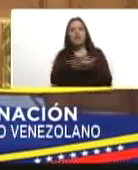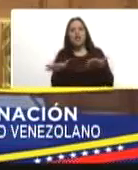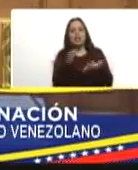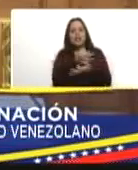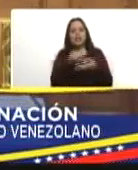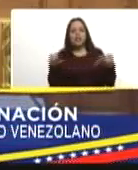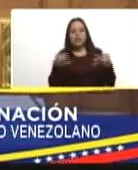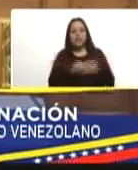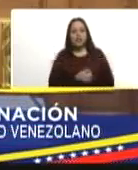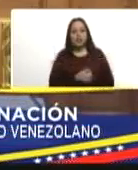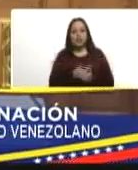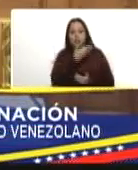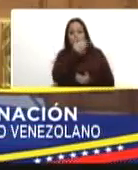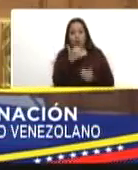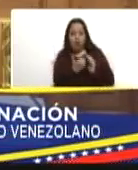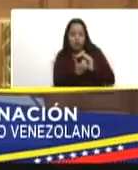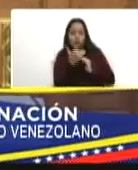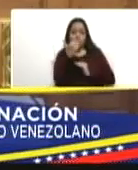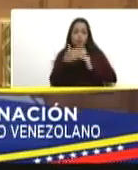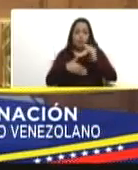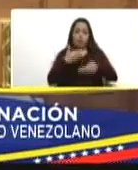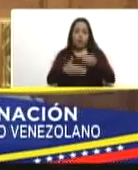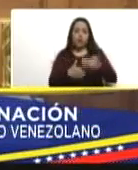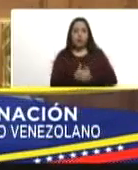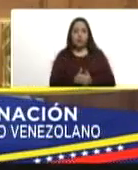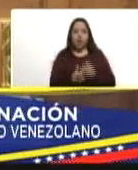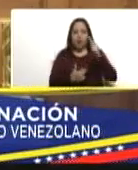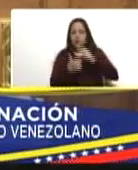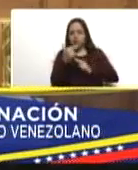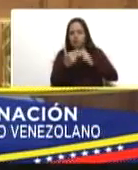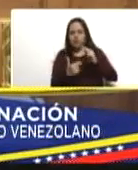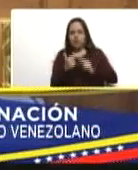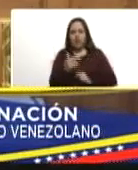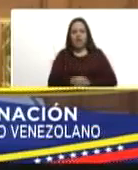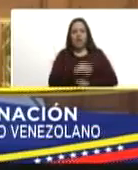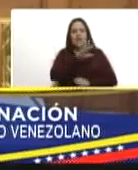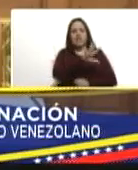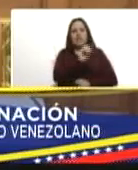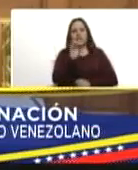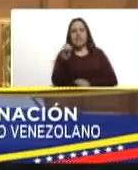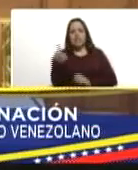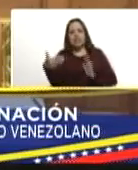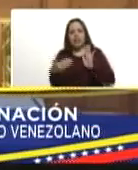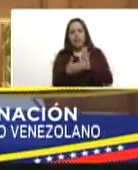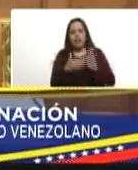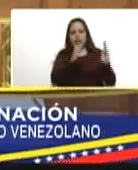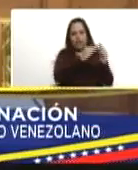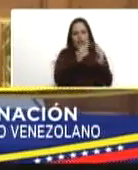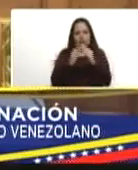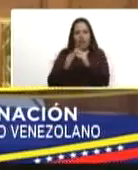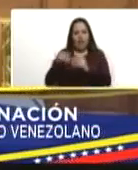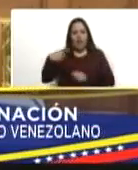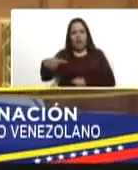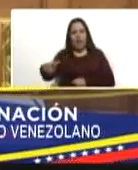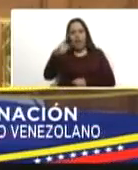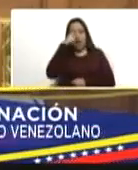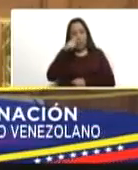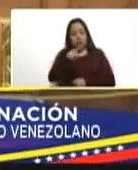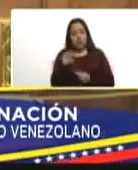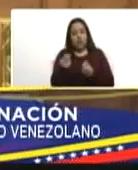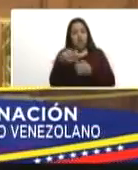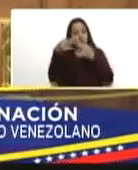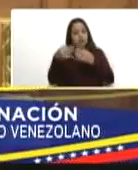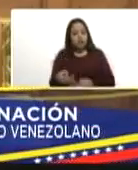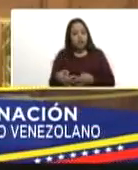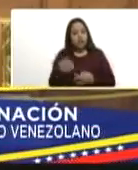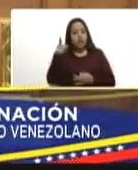calidad recuperándose construimos 5,000 viviendas al año con esta platica garantizamos las